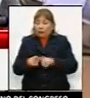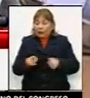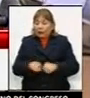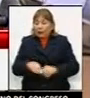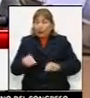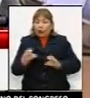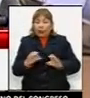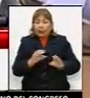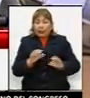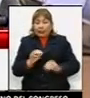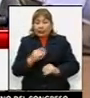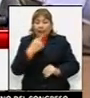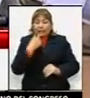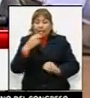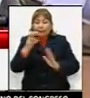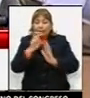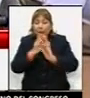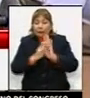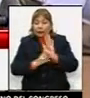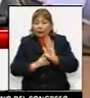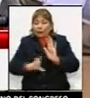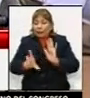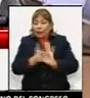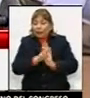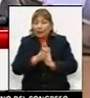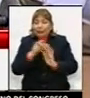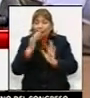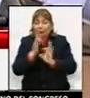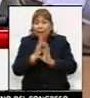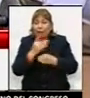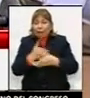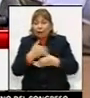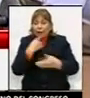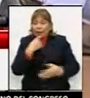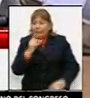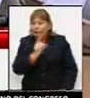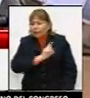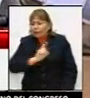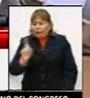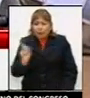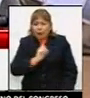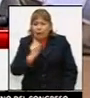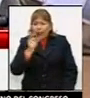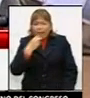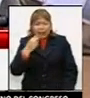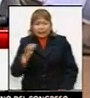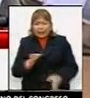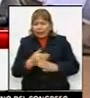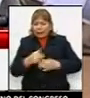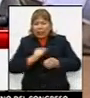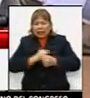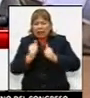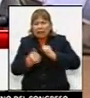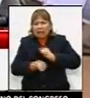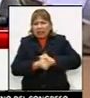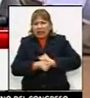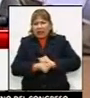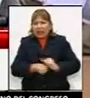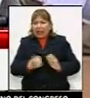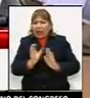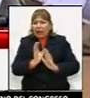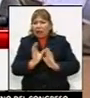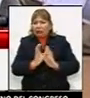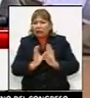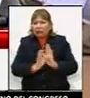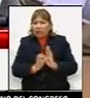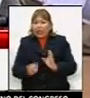hace este proyecto de ley de reforma, en realidad no es reformar en el sentido de cambiar la Constitución,